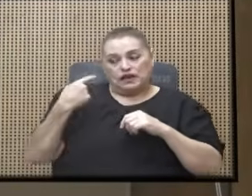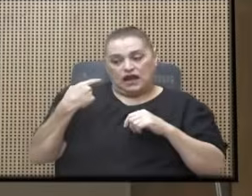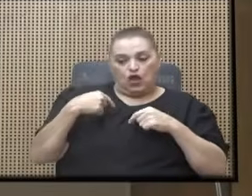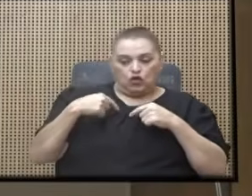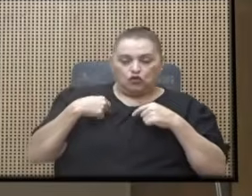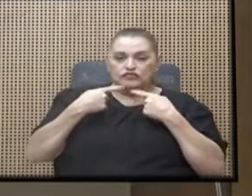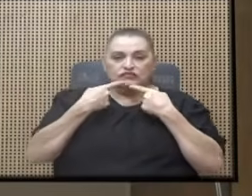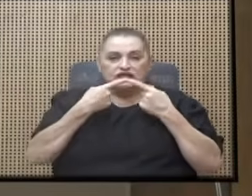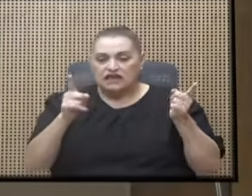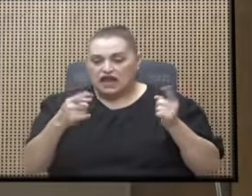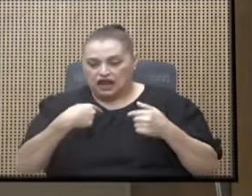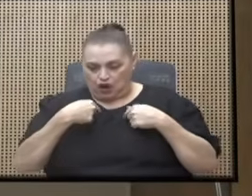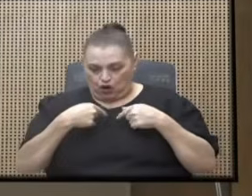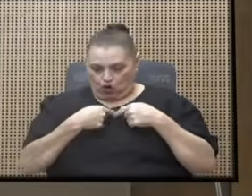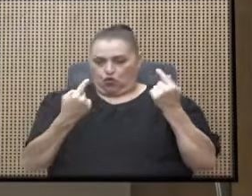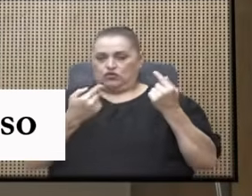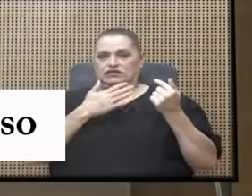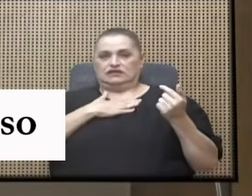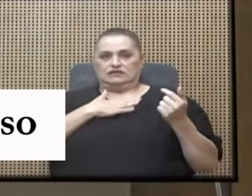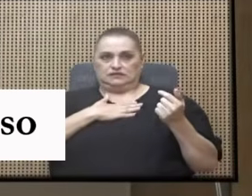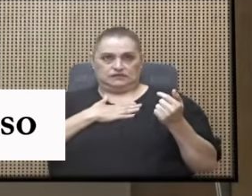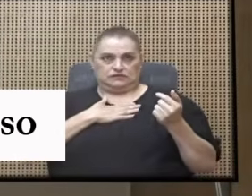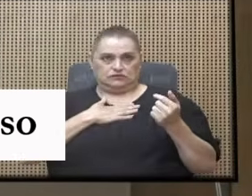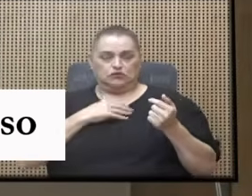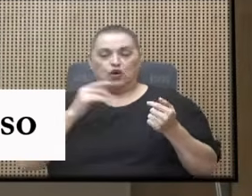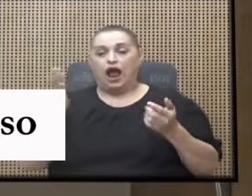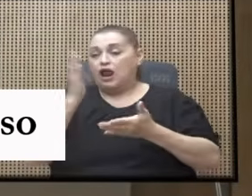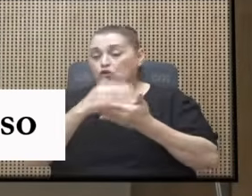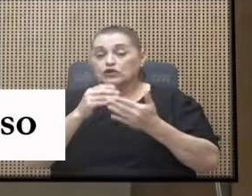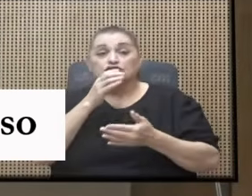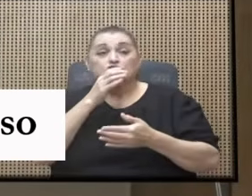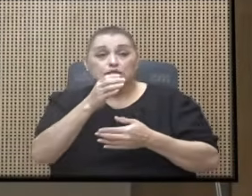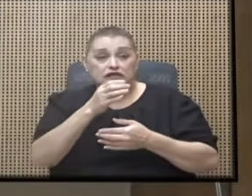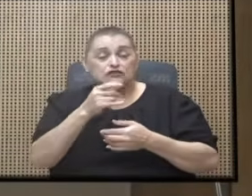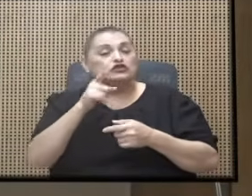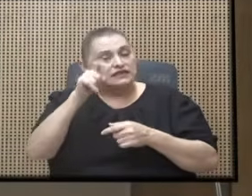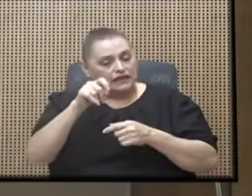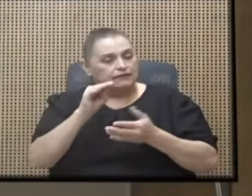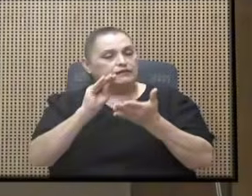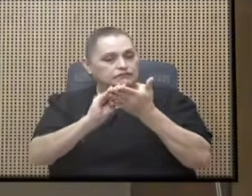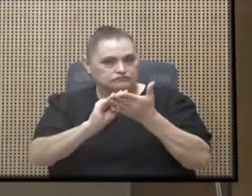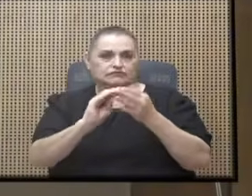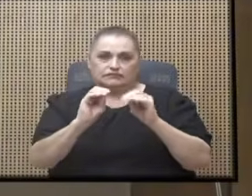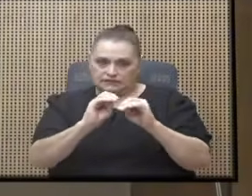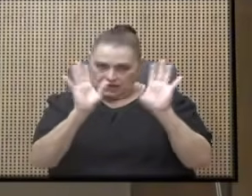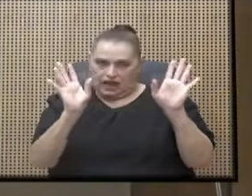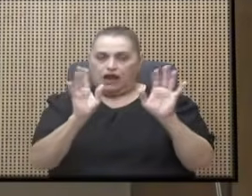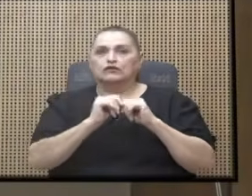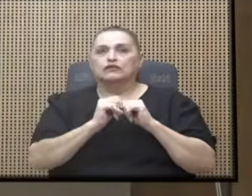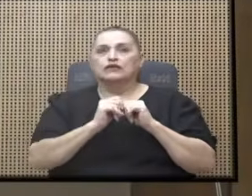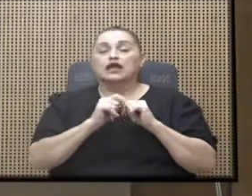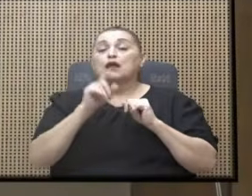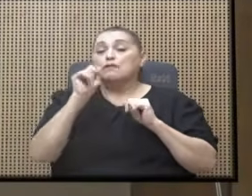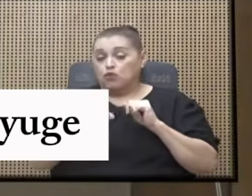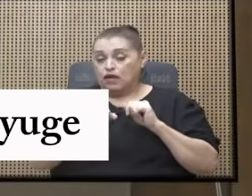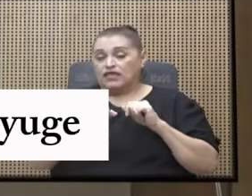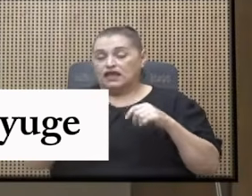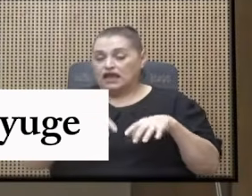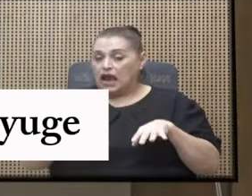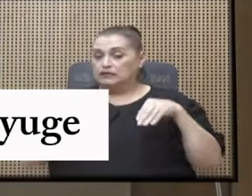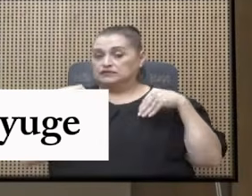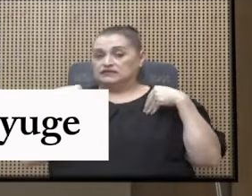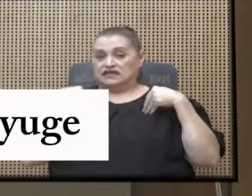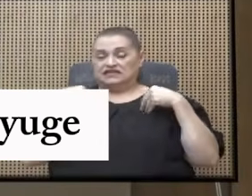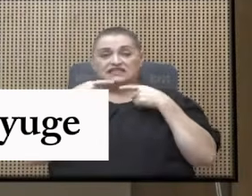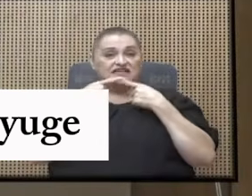un proceso penal. Algunas recomendaciones planteaban que era necesario precisar eso. Y podrá abstenerse de declarar en los